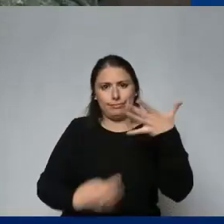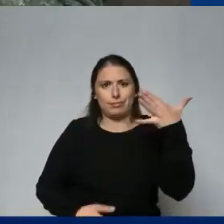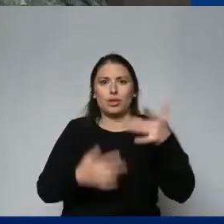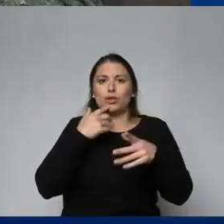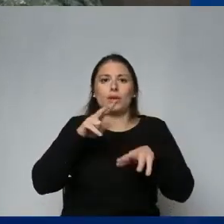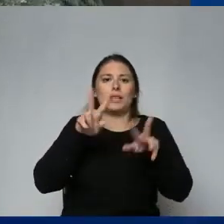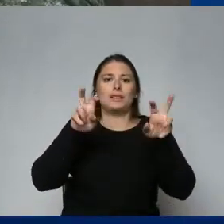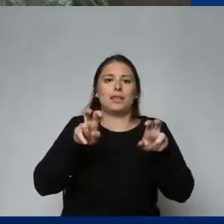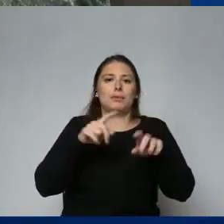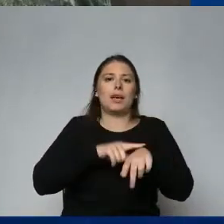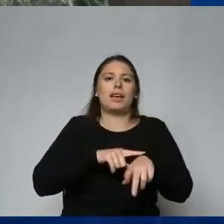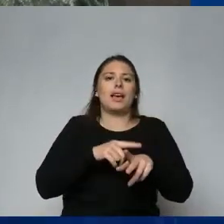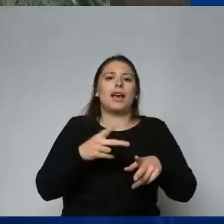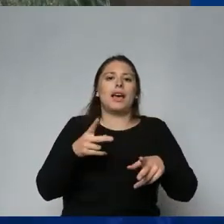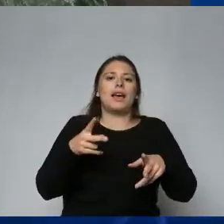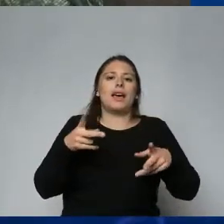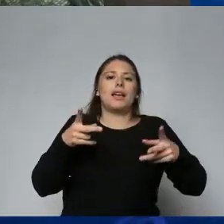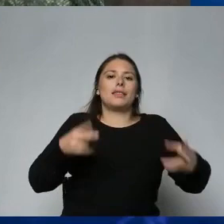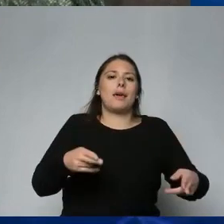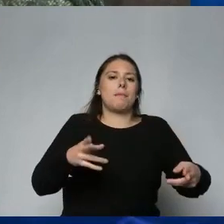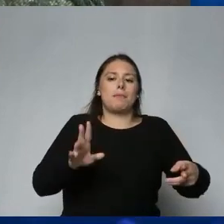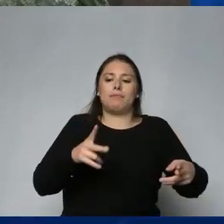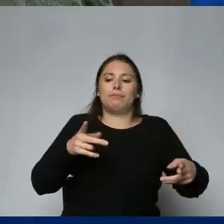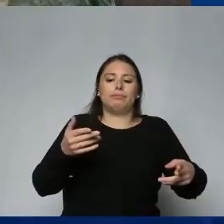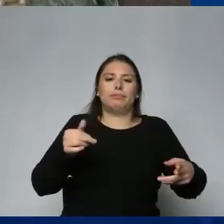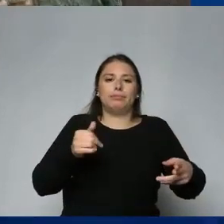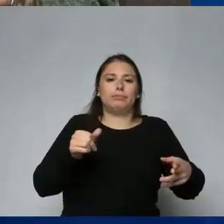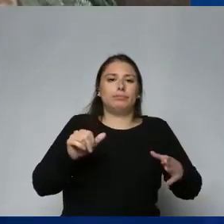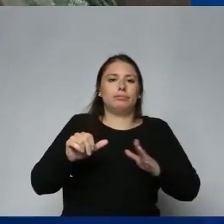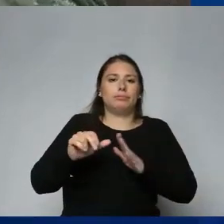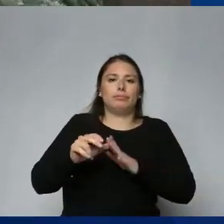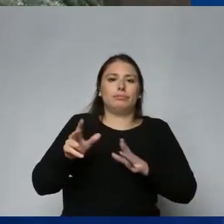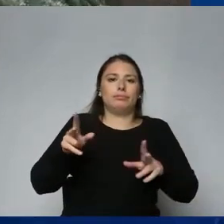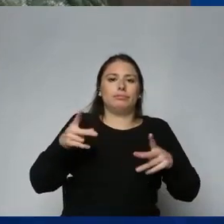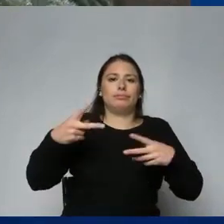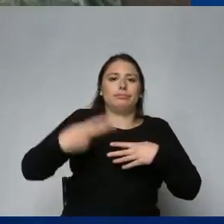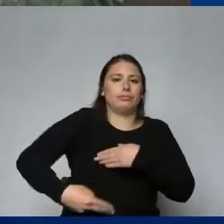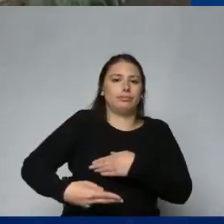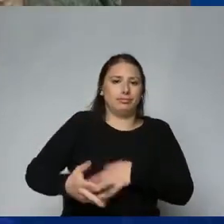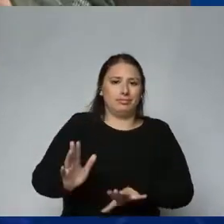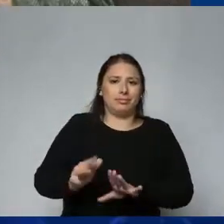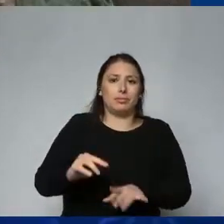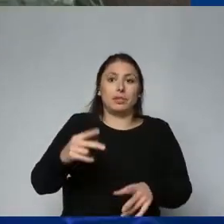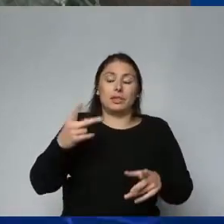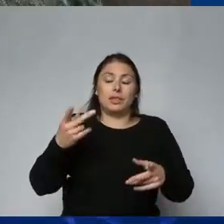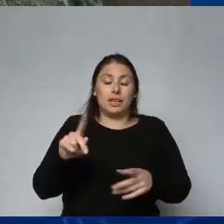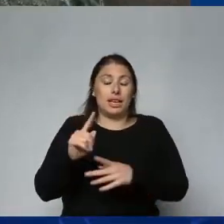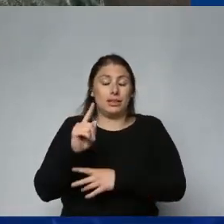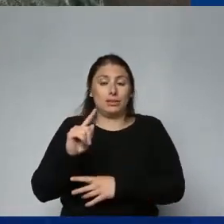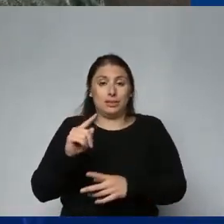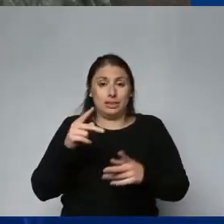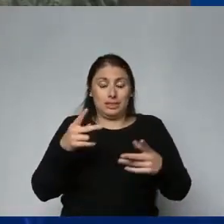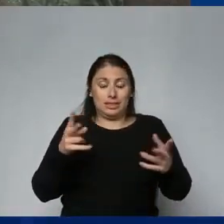prescripción. Que la prescripción en realidad en este momento es el talón de Aquiles, porque si bien